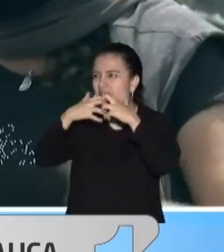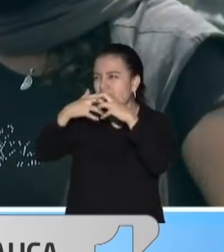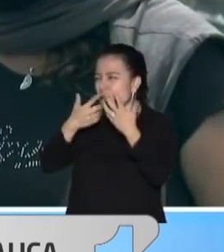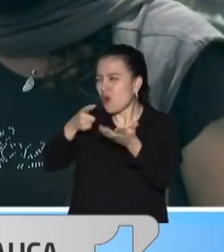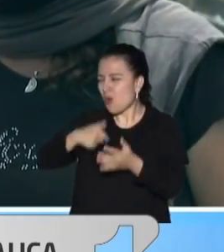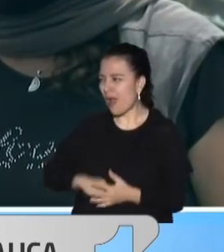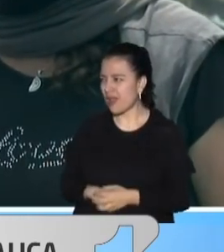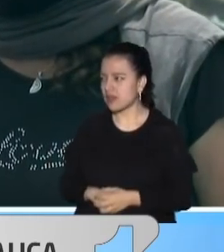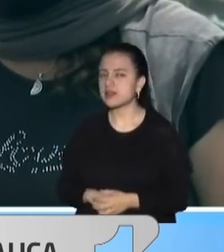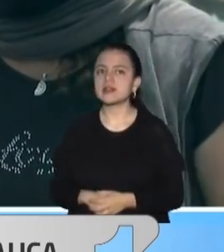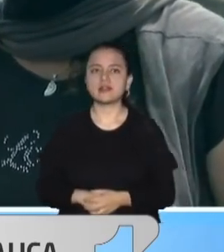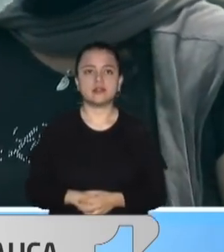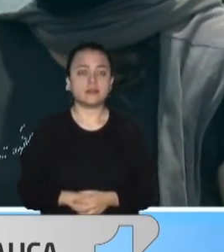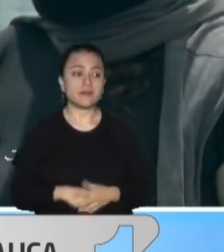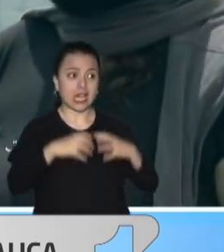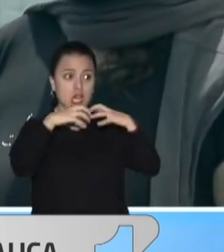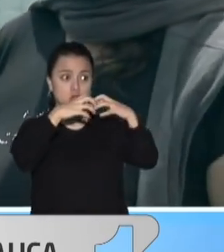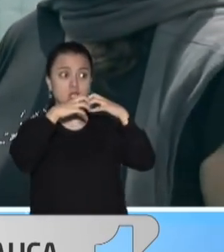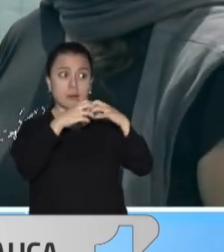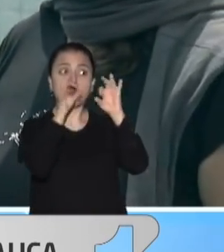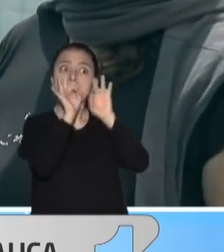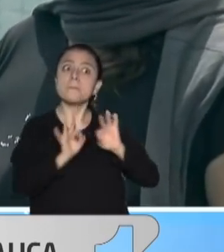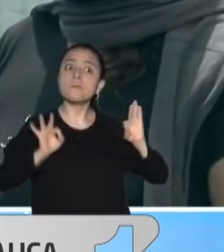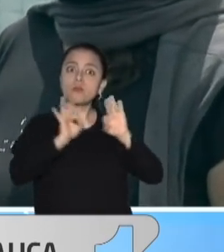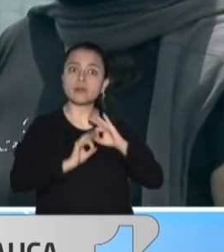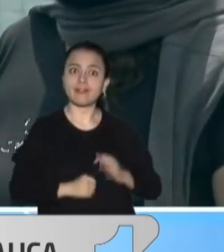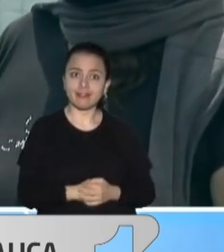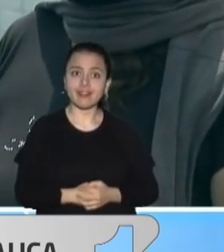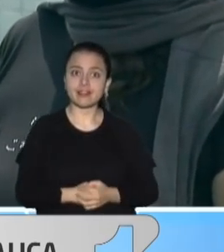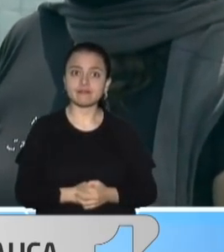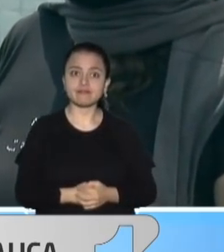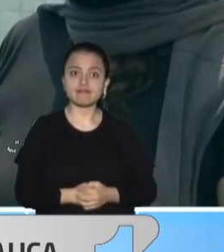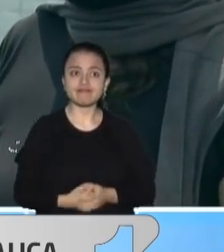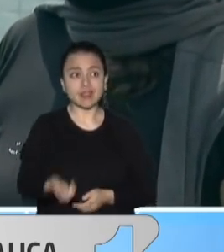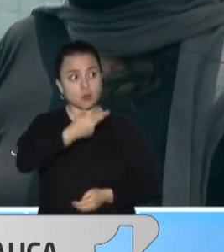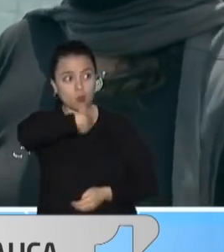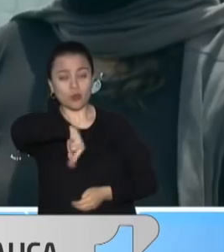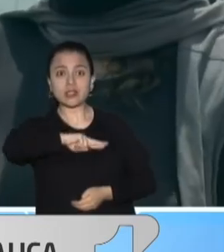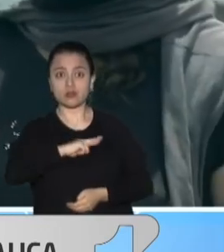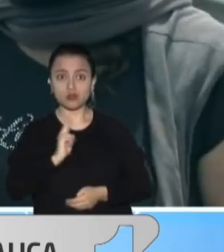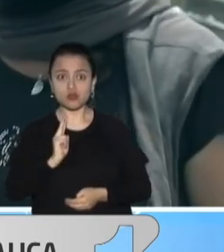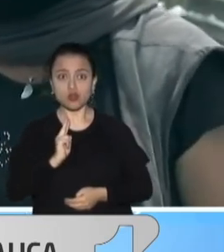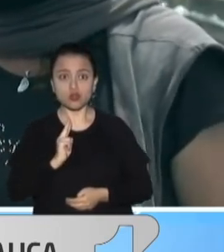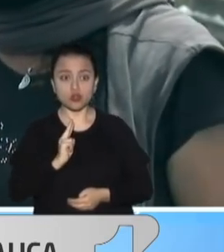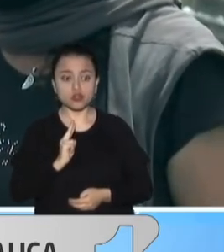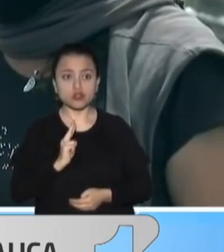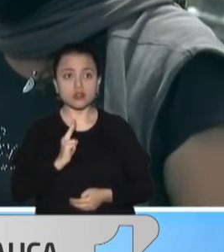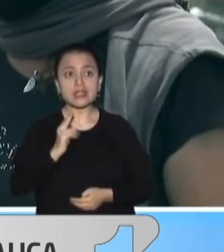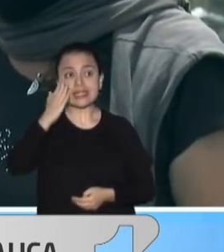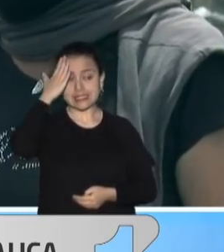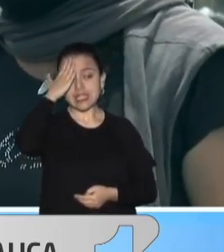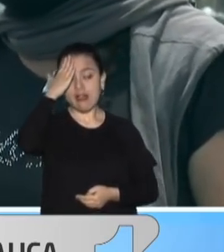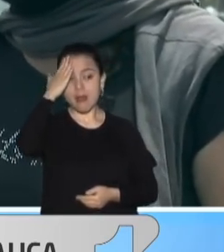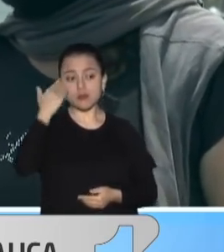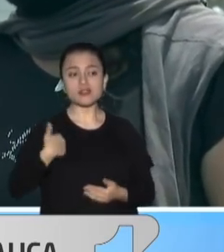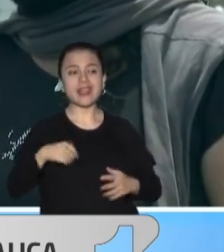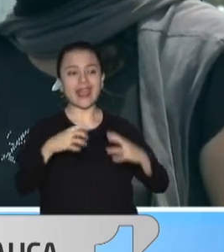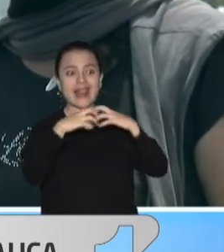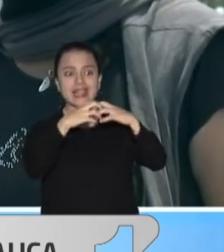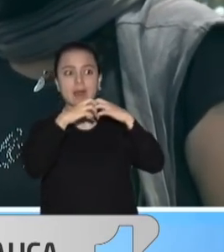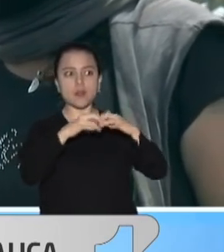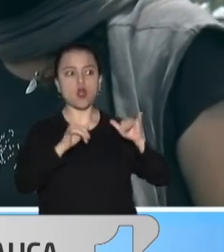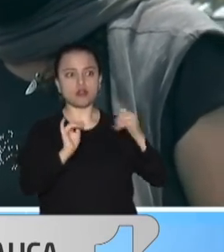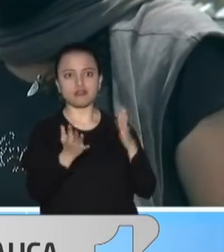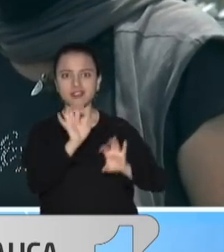un papel muy importante. ¿Por qué? Porque si nos quitan esos camiones de ahí, lo más posible es que el ESMAD, como él no tira